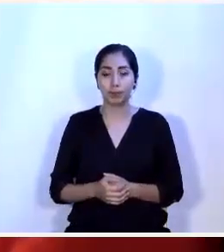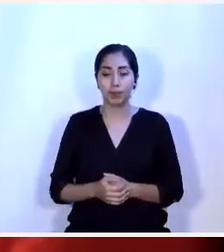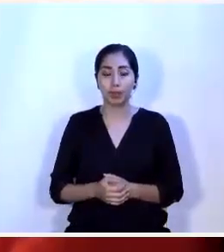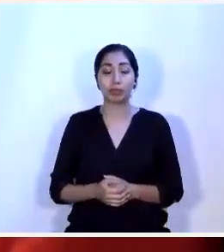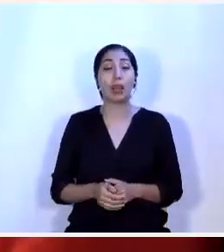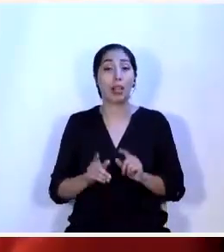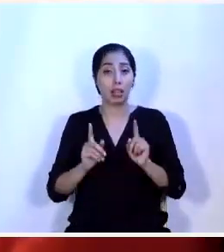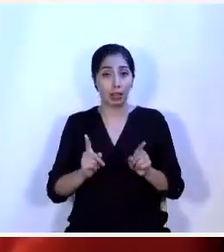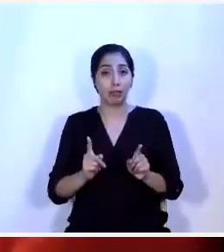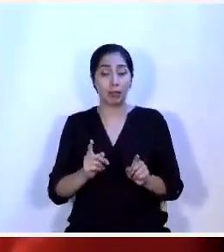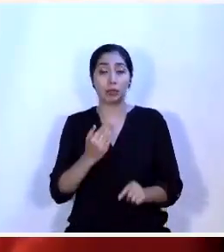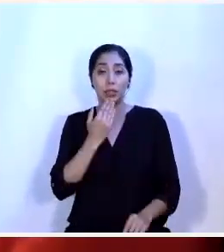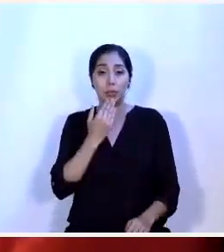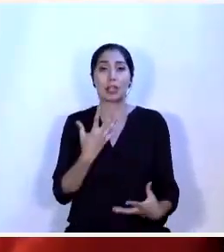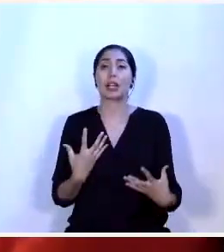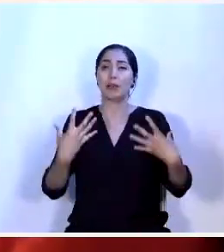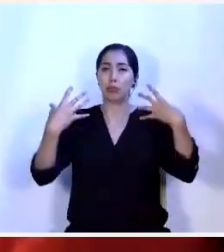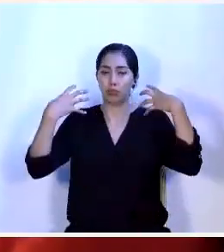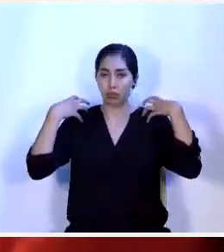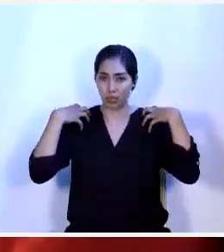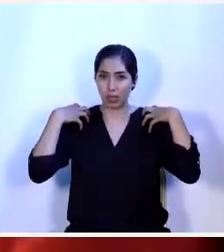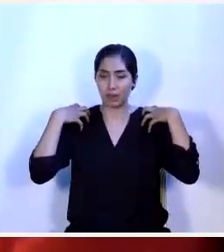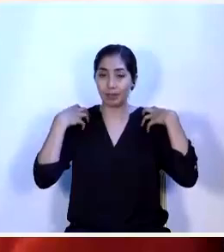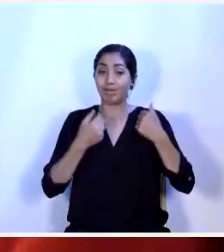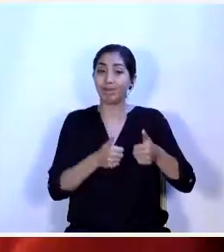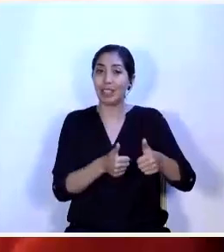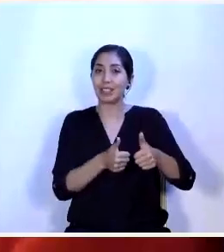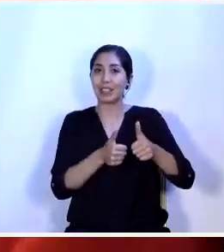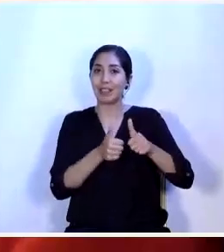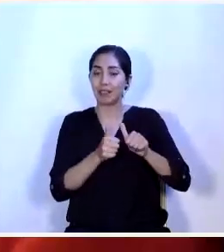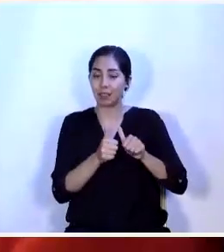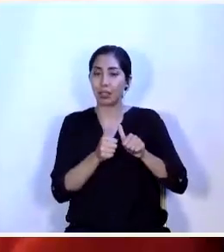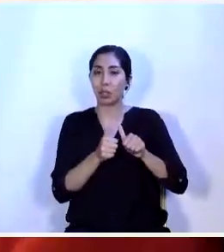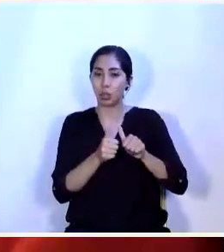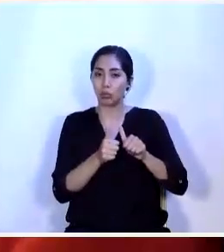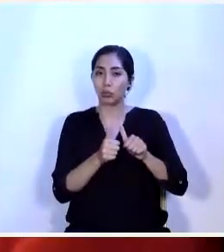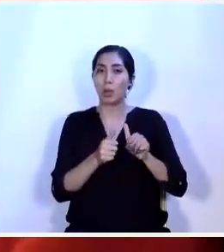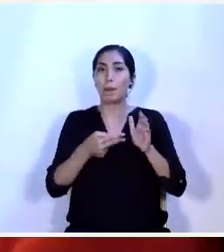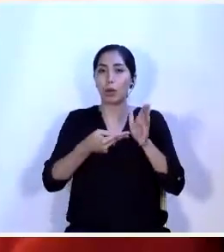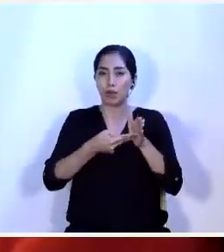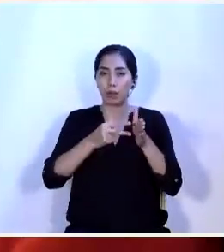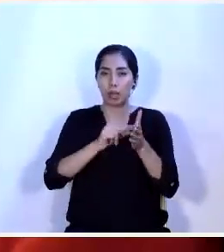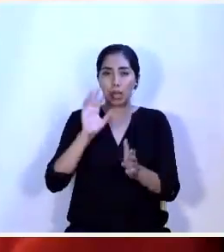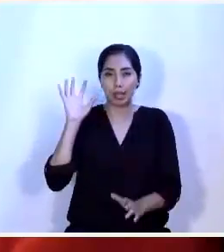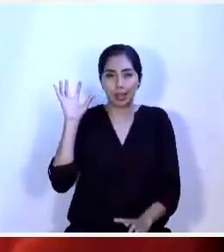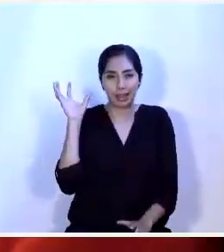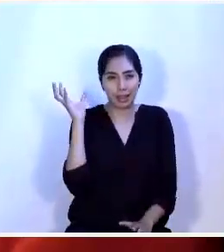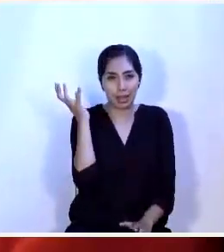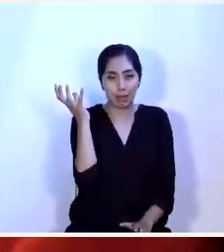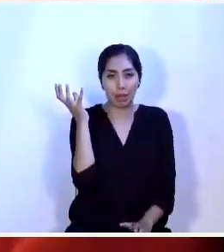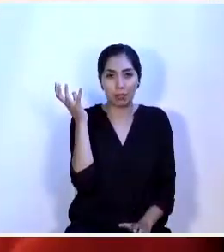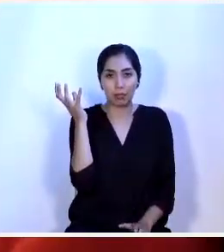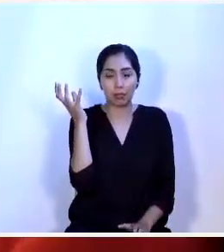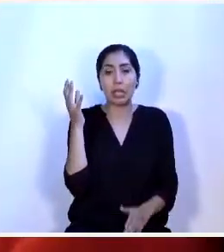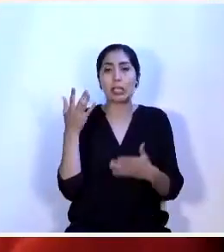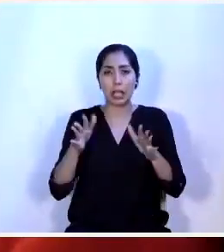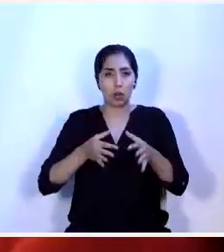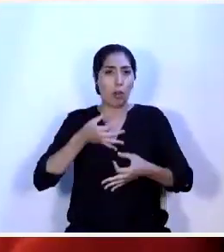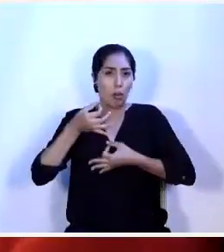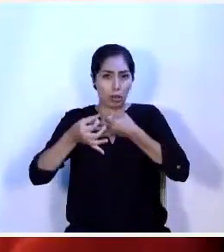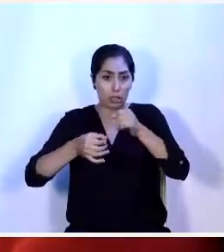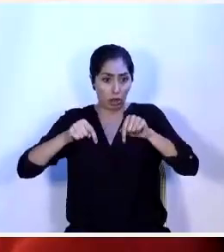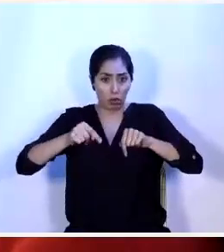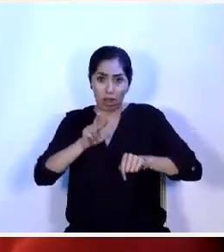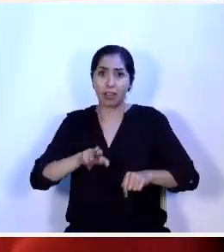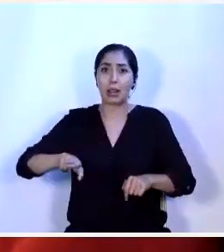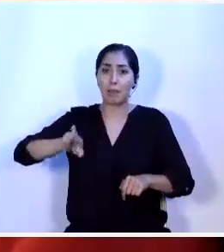tenemos que hacernos cargo del insoslayable desafío que implica la crisis climática. Lo hemos dicho y hoy día lo reitero,